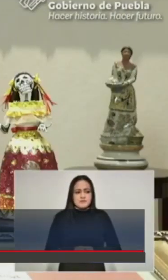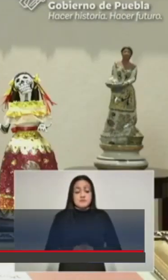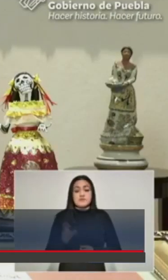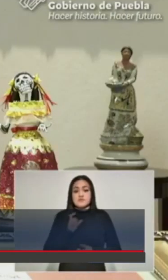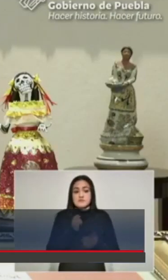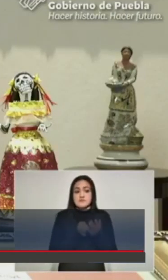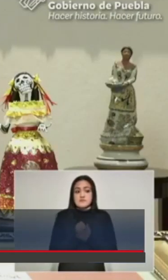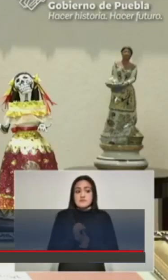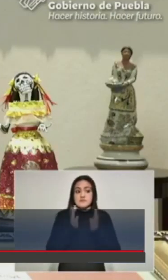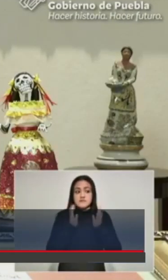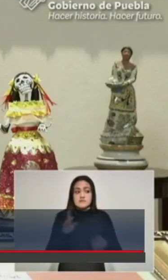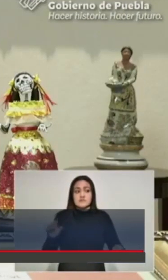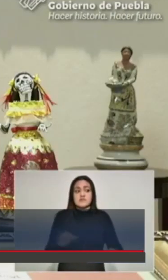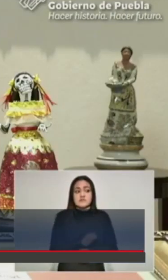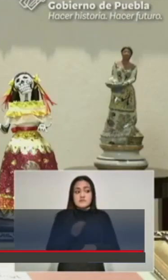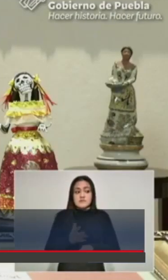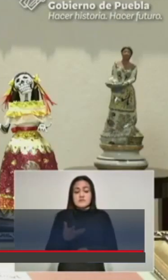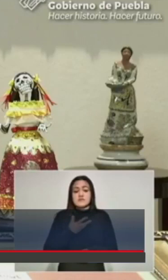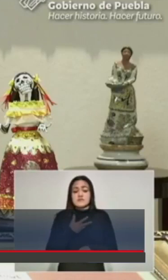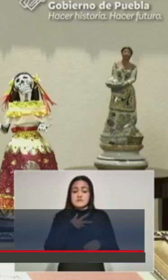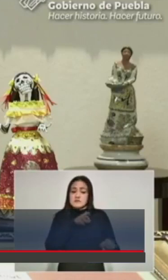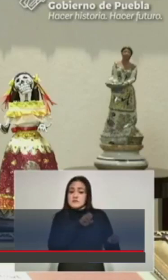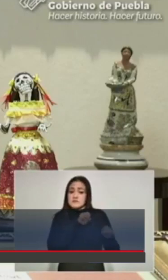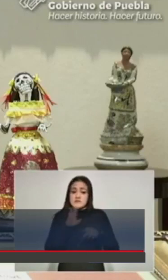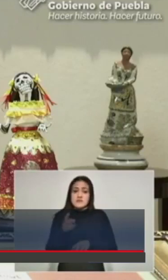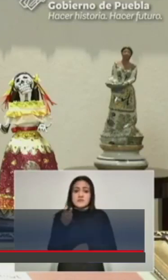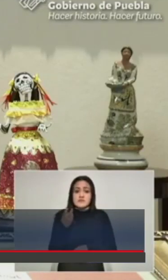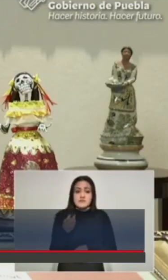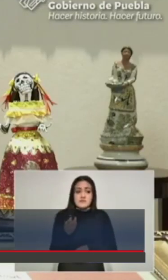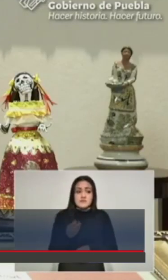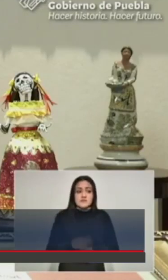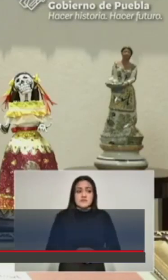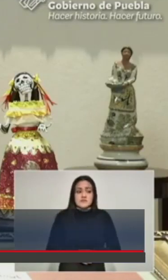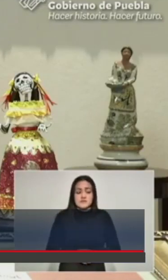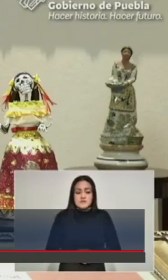la decisión había vehículos abandonados.